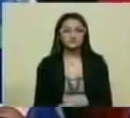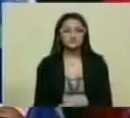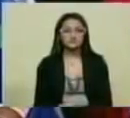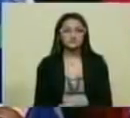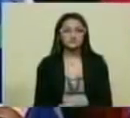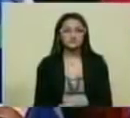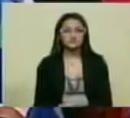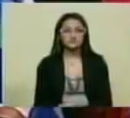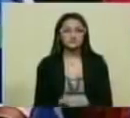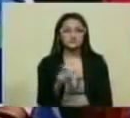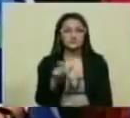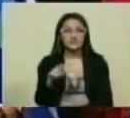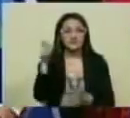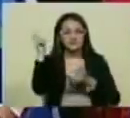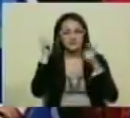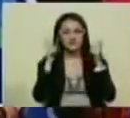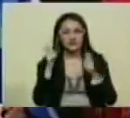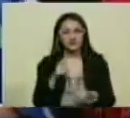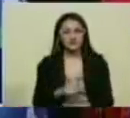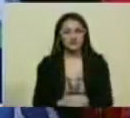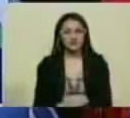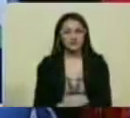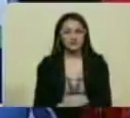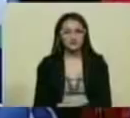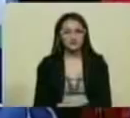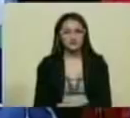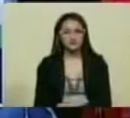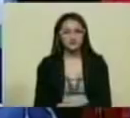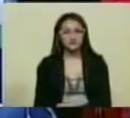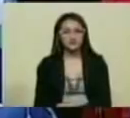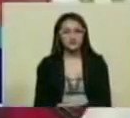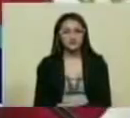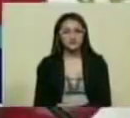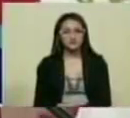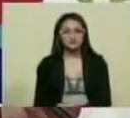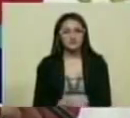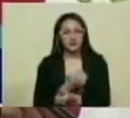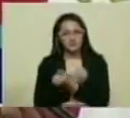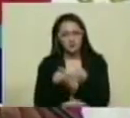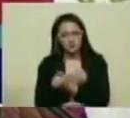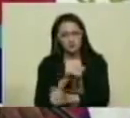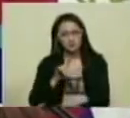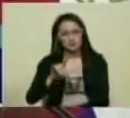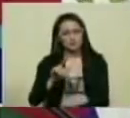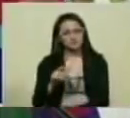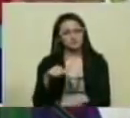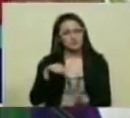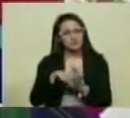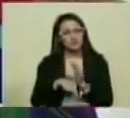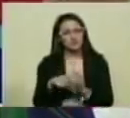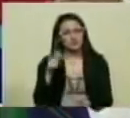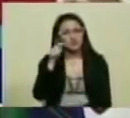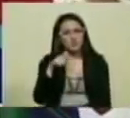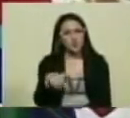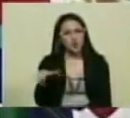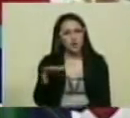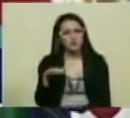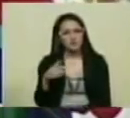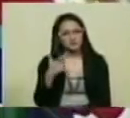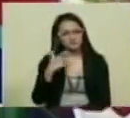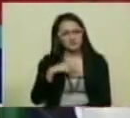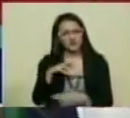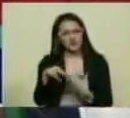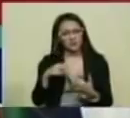¿Ah? Hugo Chávez Frías. Comandante Hugo Chávez amó profundamente a nuestro pueblo, pero por su carácter